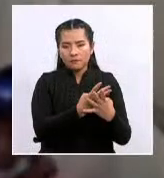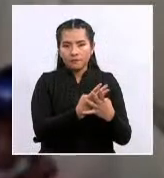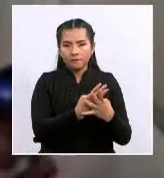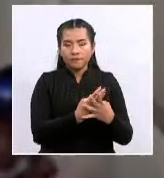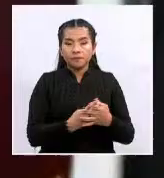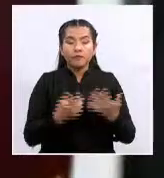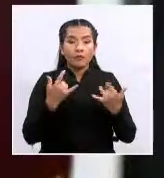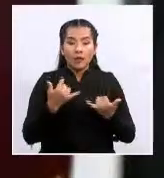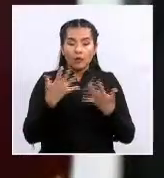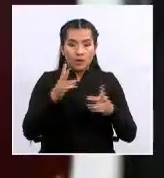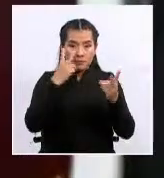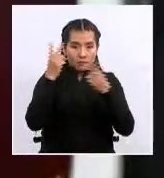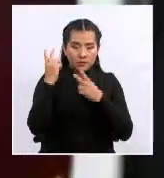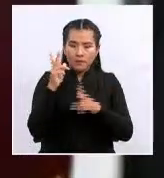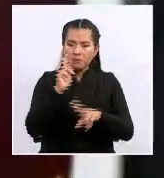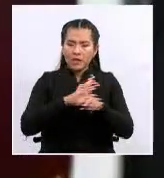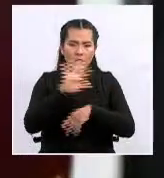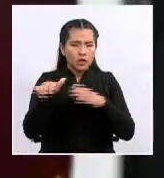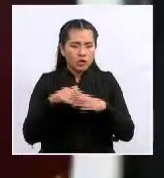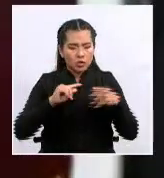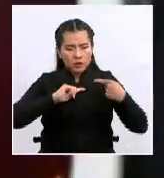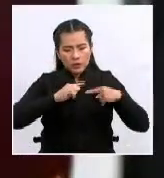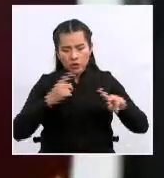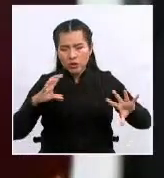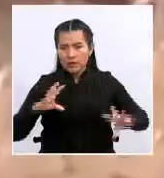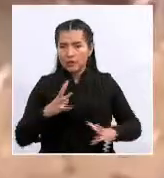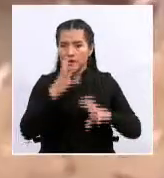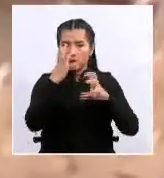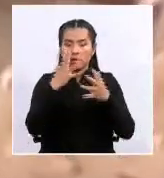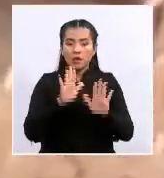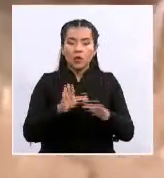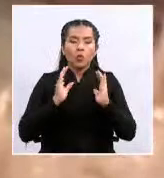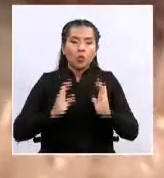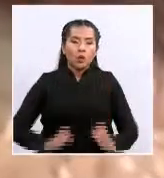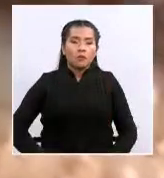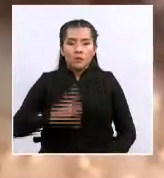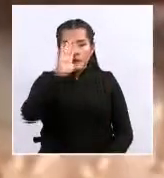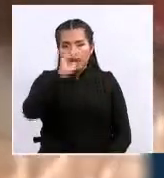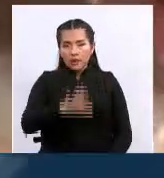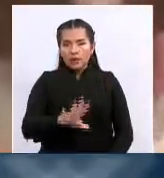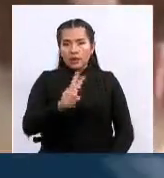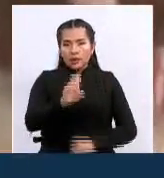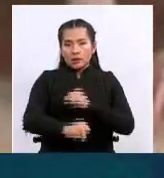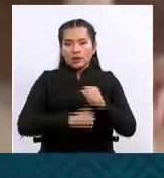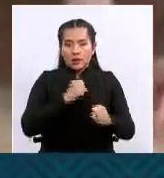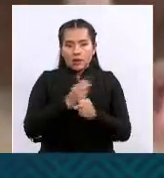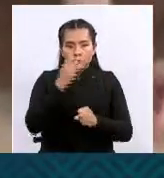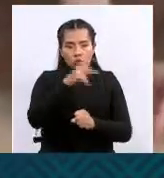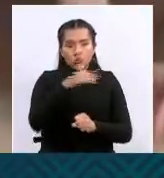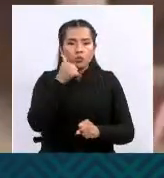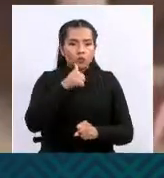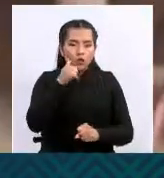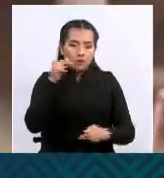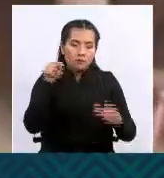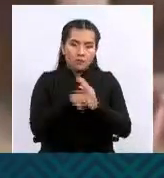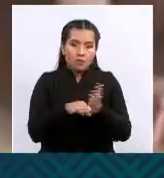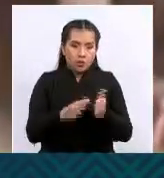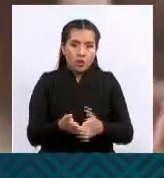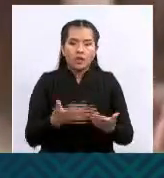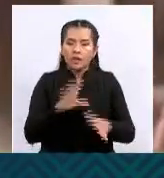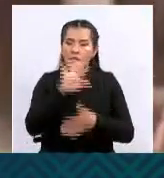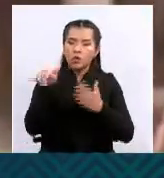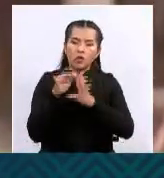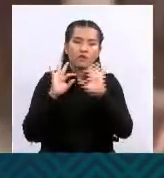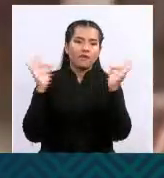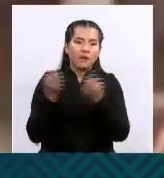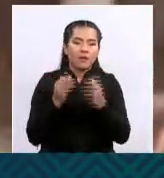De esta manera, en medio de mucha consternación y dolor, el cuerpo de Matías Choque, el niño de 6 años de edad víctima de su madrastra, fueron despedidos por